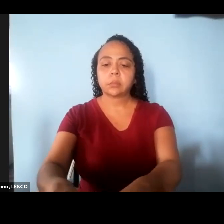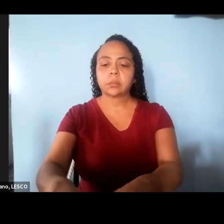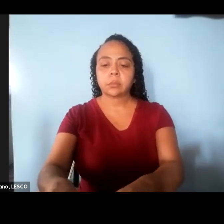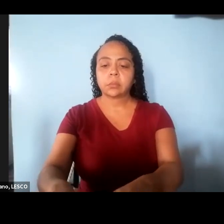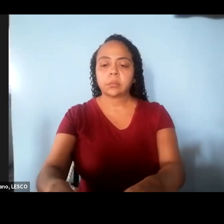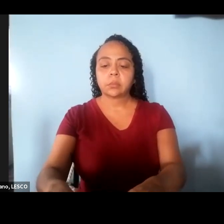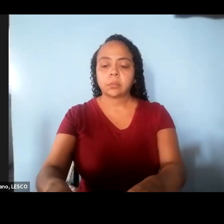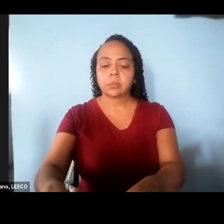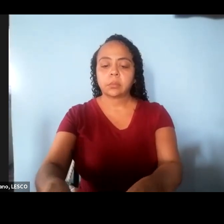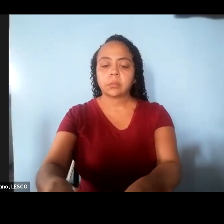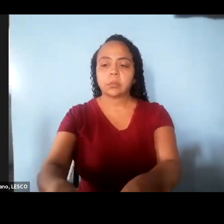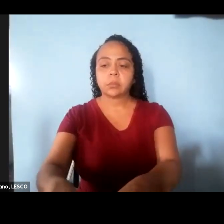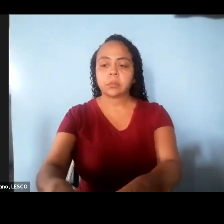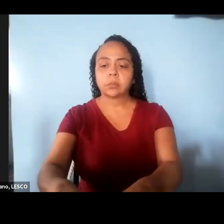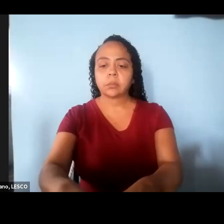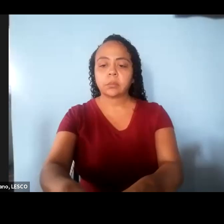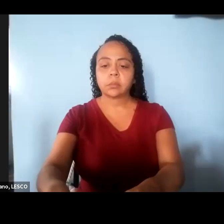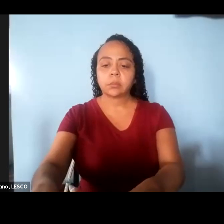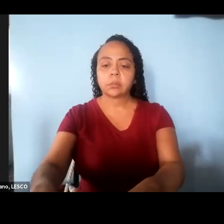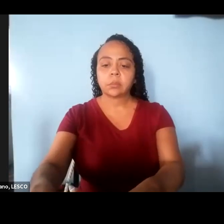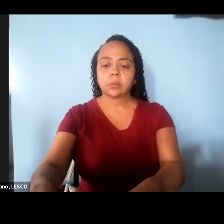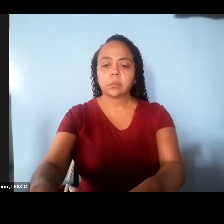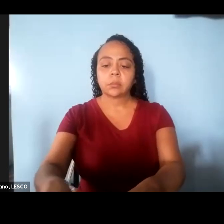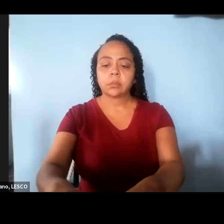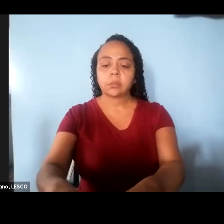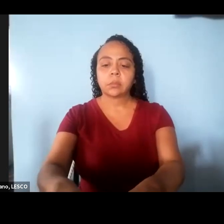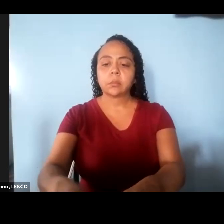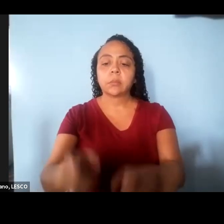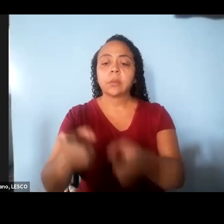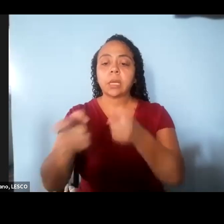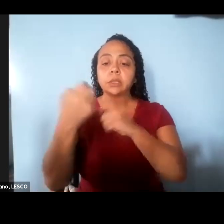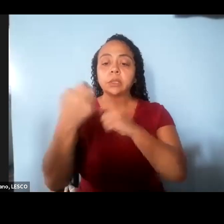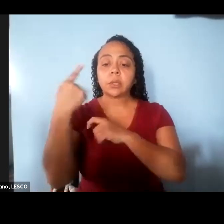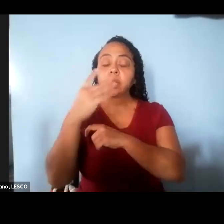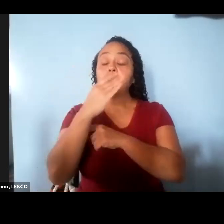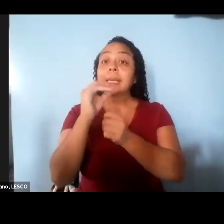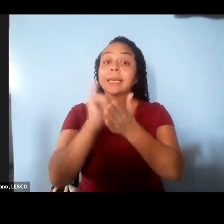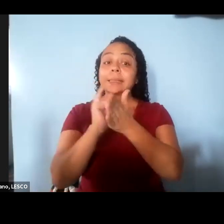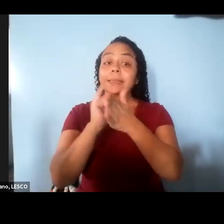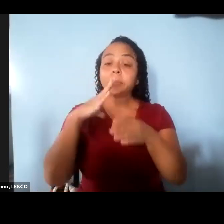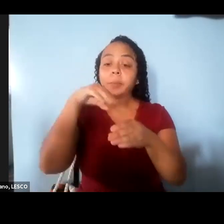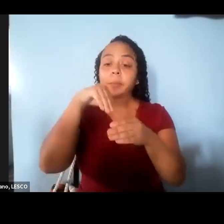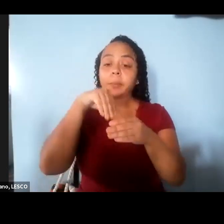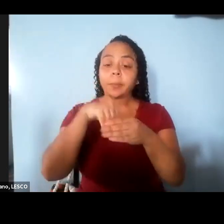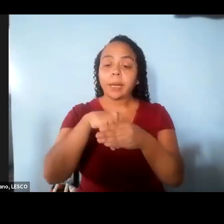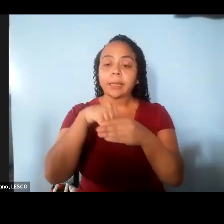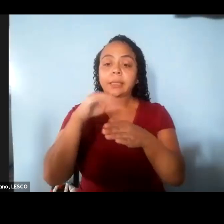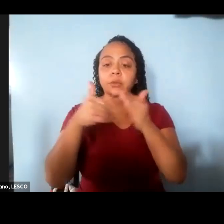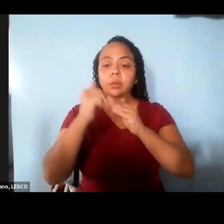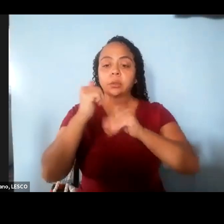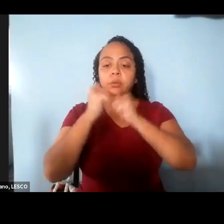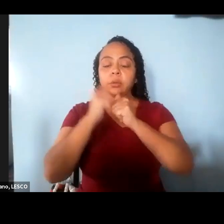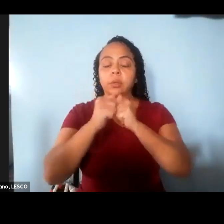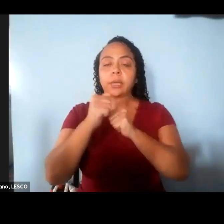procesos de asistenciales de la gestión de riesgo sino que forme parte de toda la estructura que la que la génesis